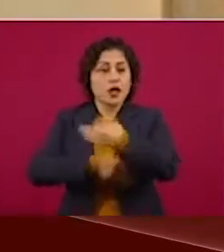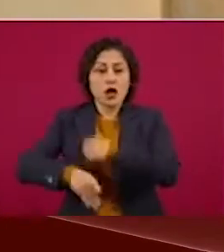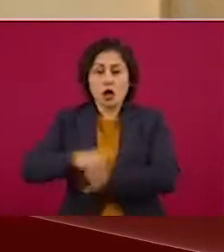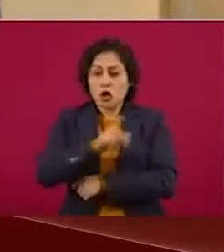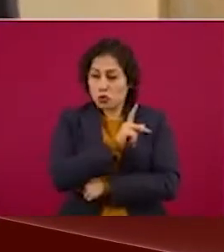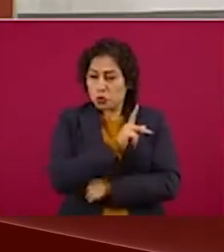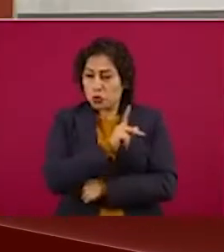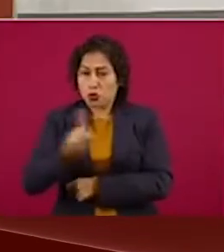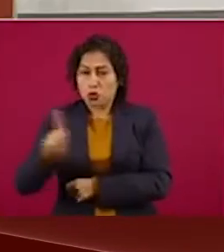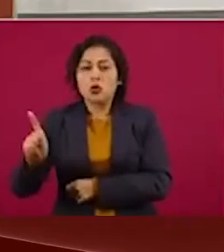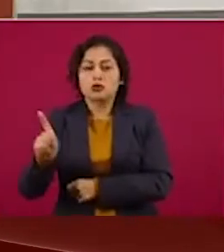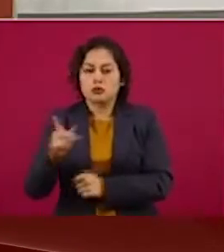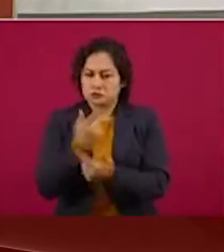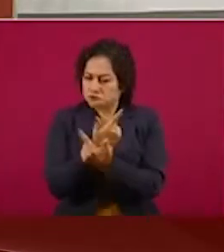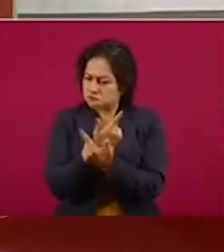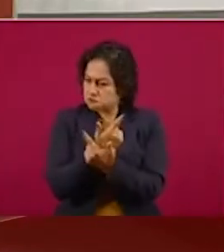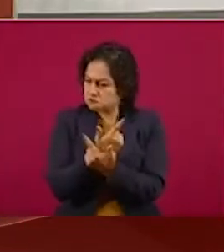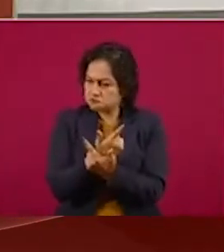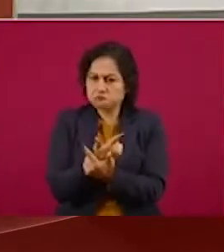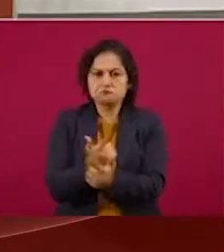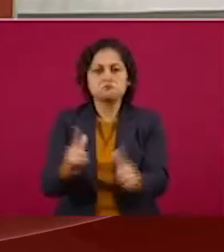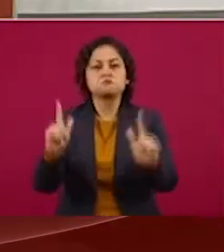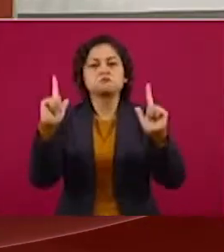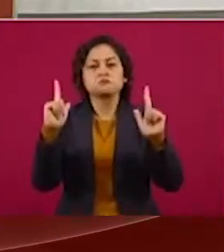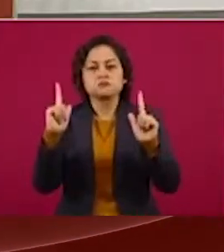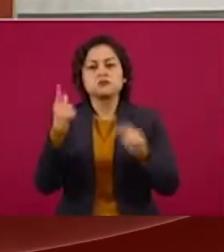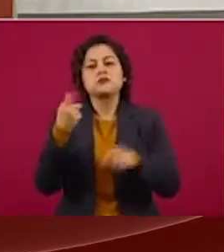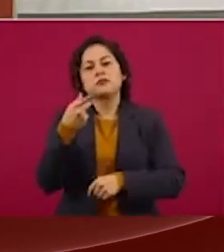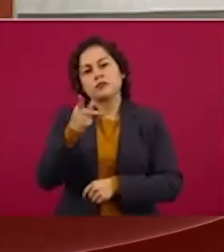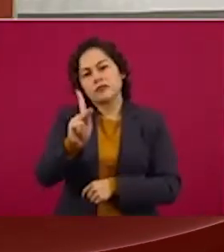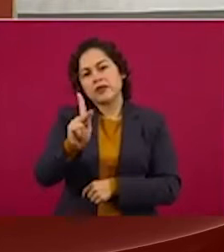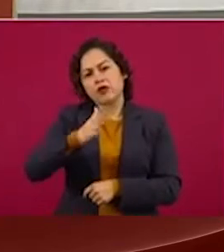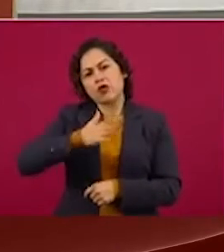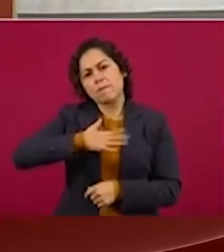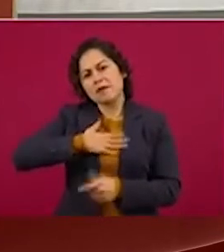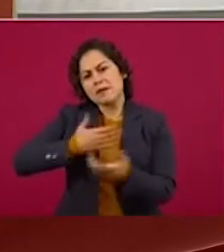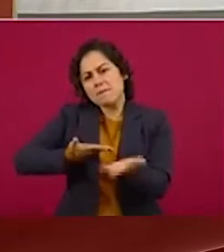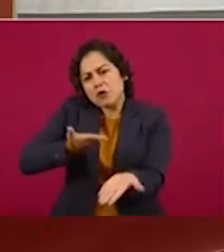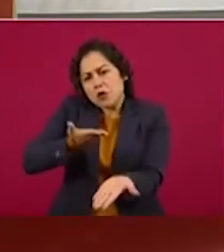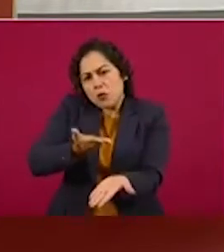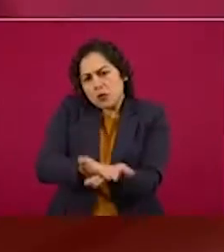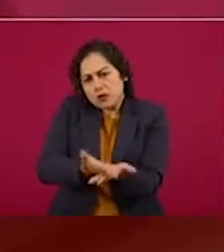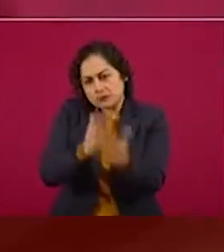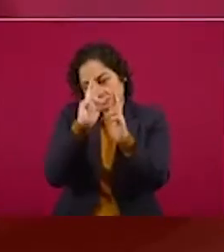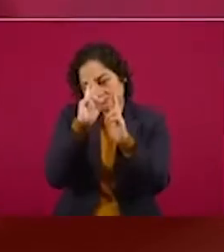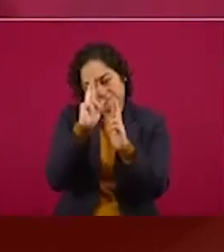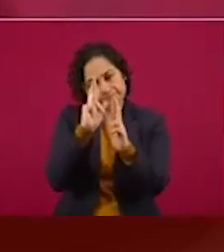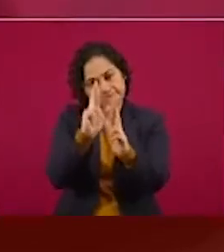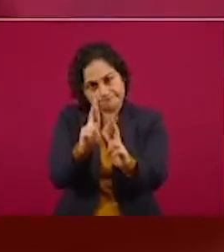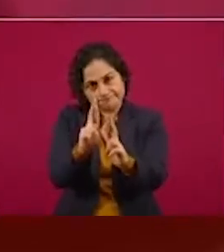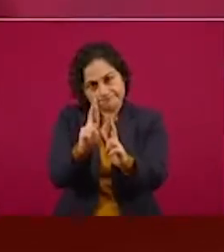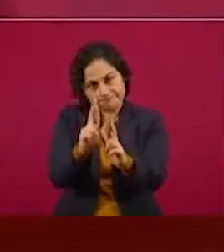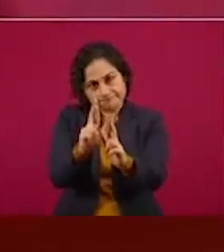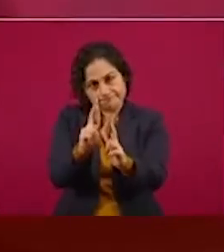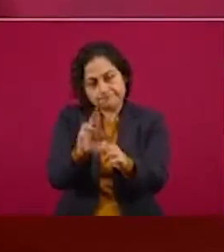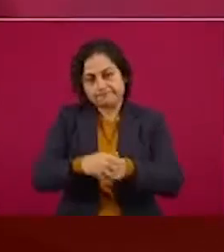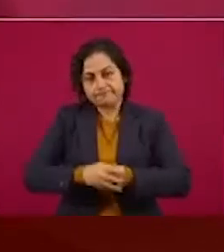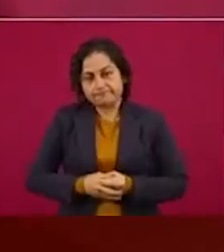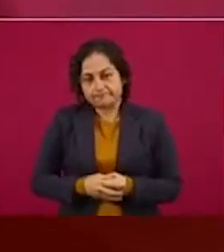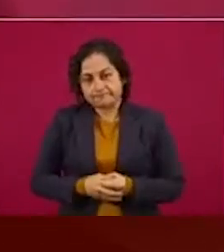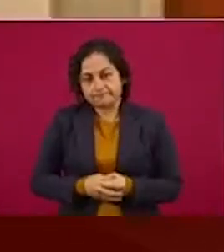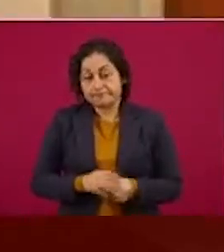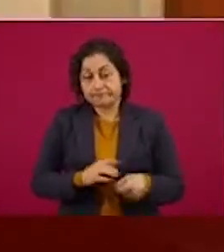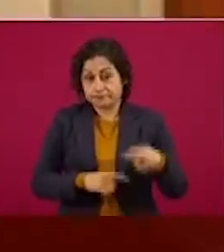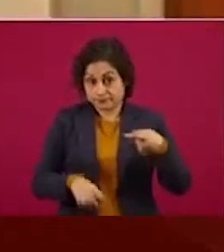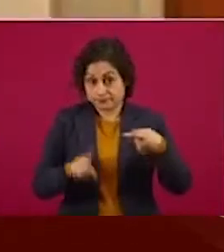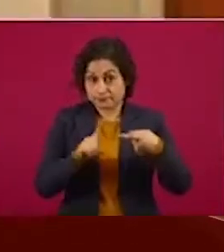de regalar afecto, cariño, amor y no compras. 10. El gobierno federal va a ampliar, sobre todo en la Ciudad de México,